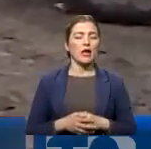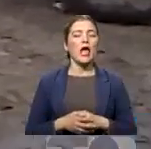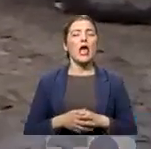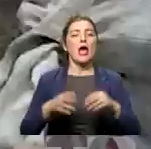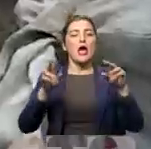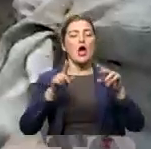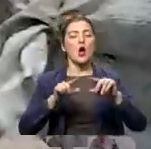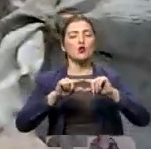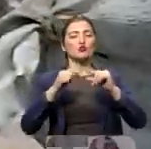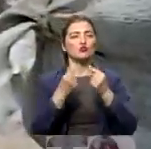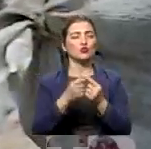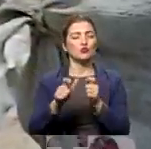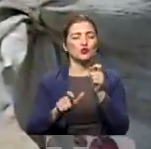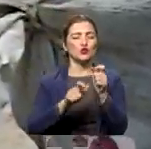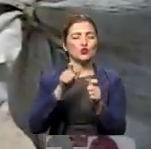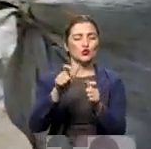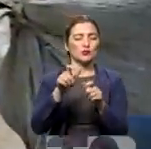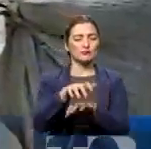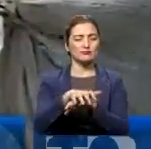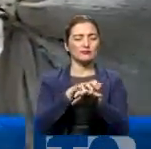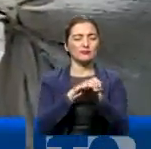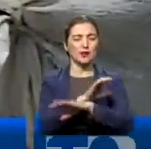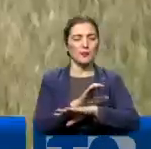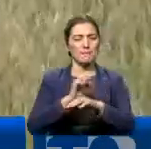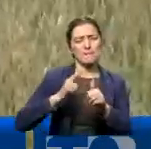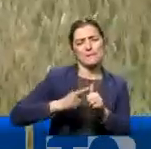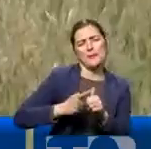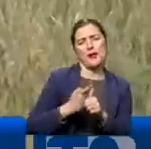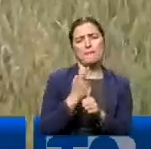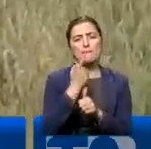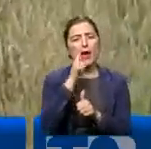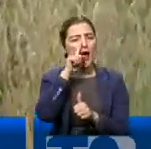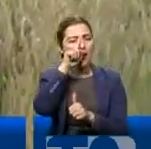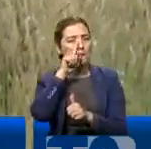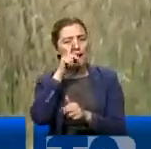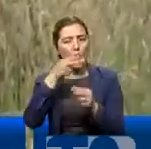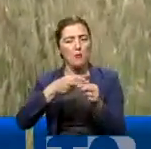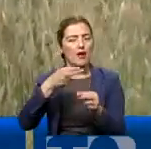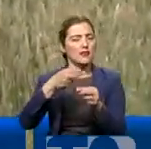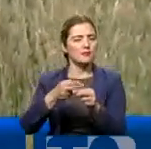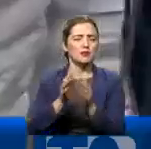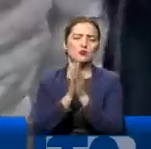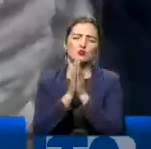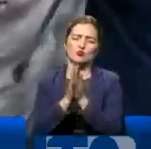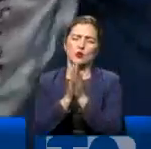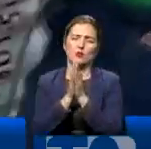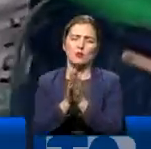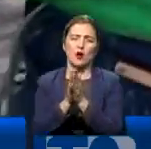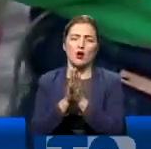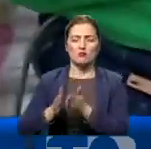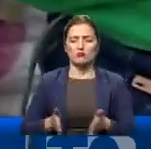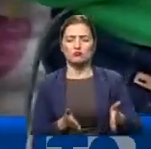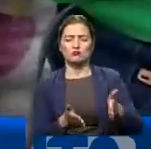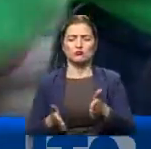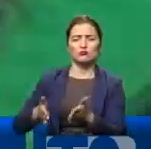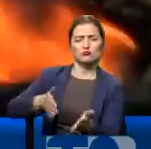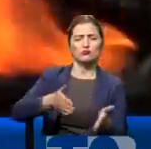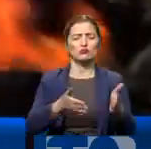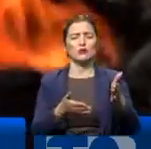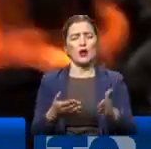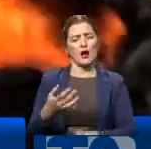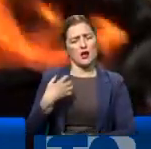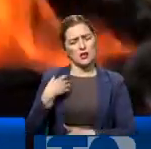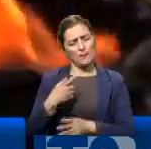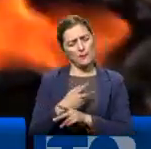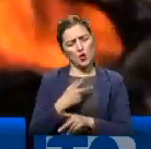agrícola y ganadero es el principal generador de fuentes de empleo en la provincia. Por ello piden la activación urgente de un corredor vial que garantice el transporte